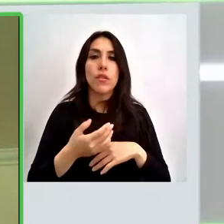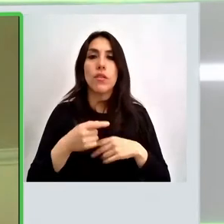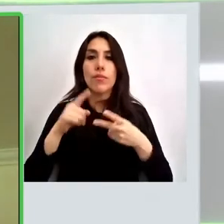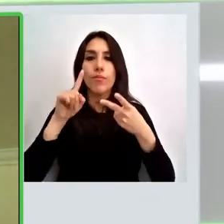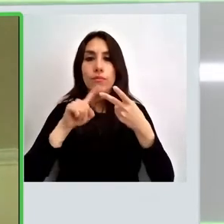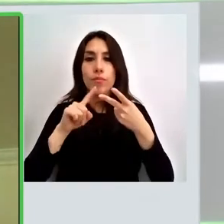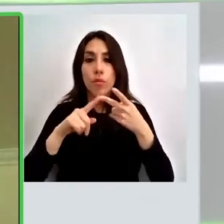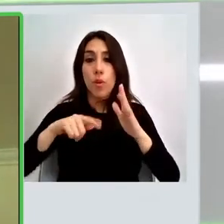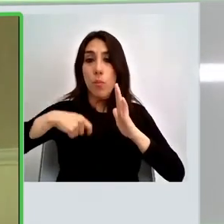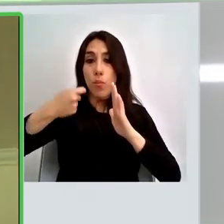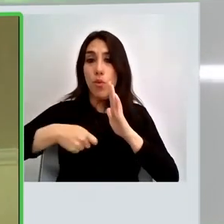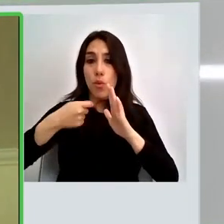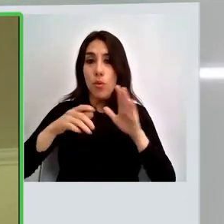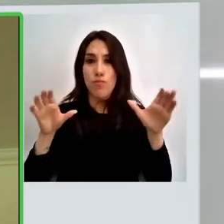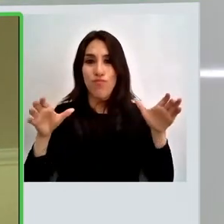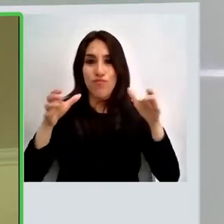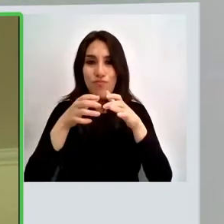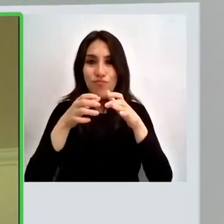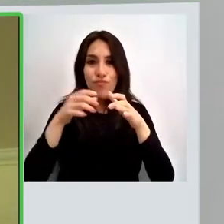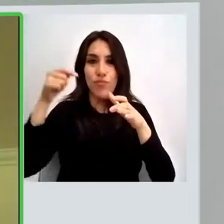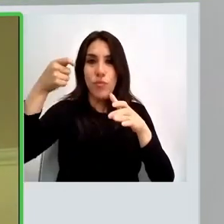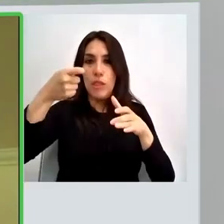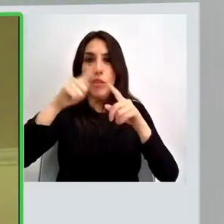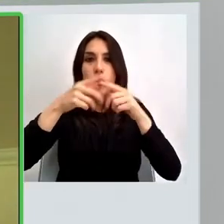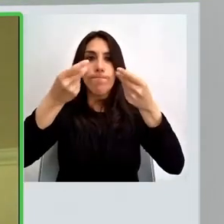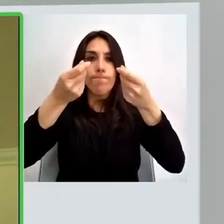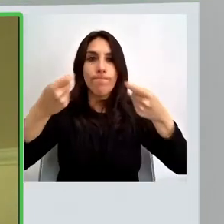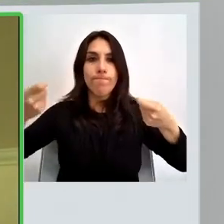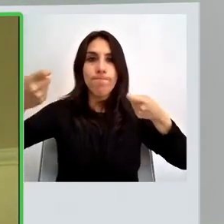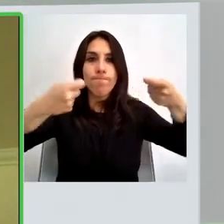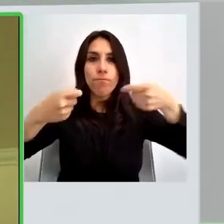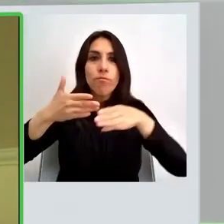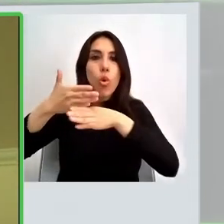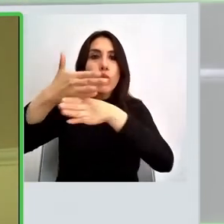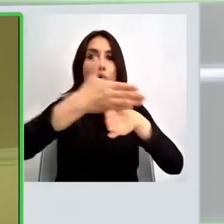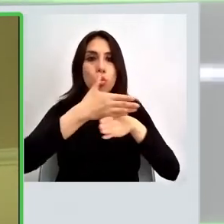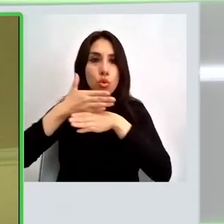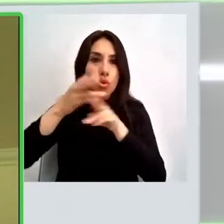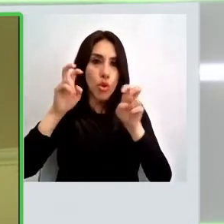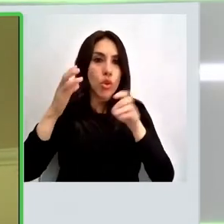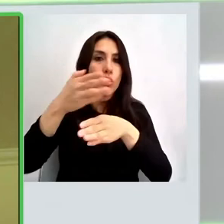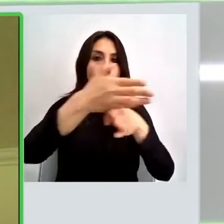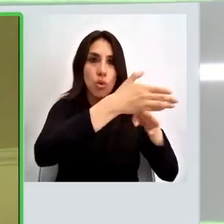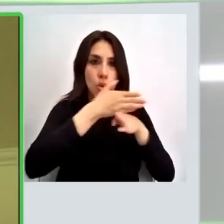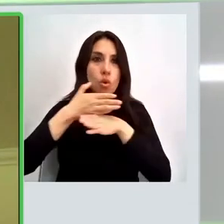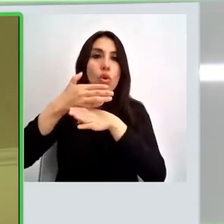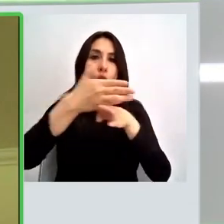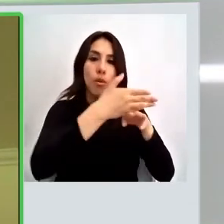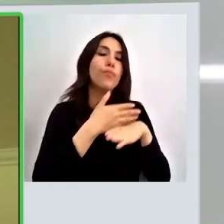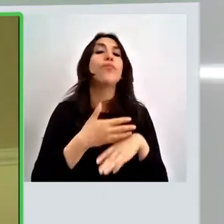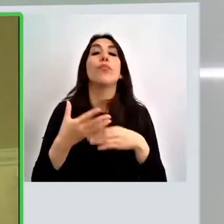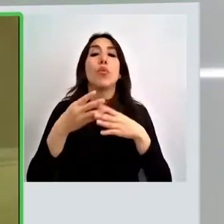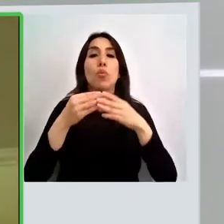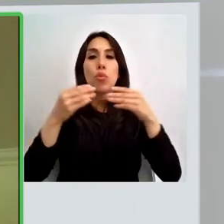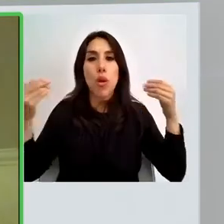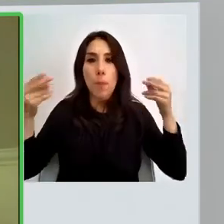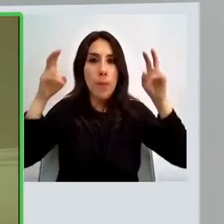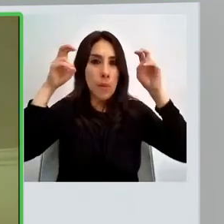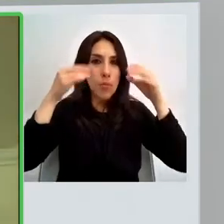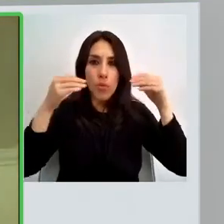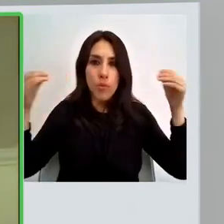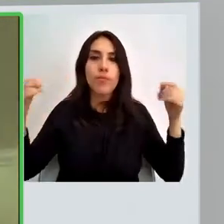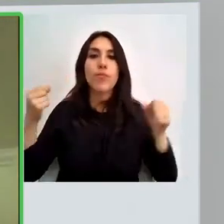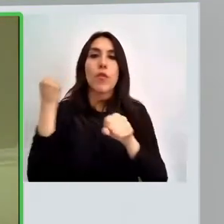aportando un en muchos distintos asuntos pero también en el empleo entonces en el instituto